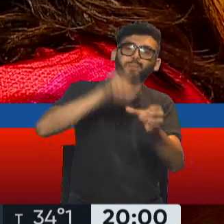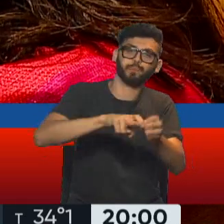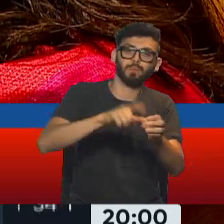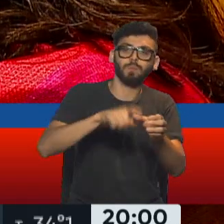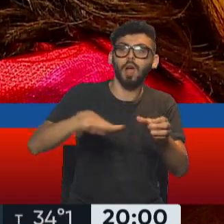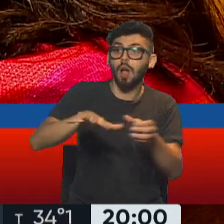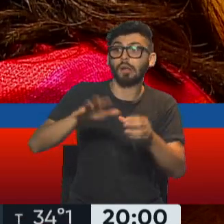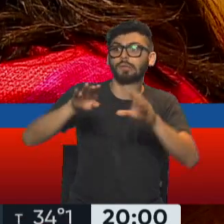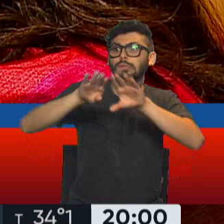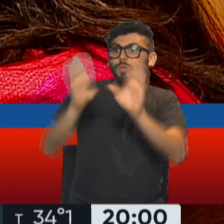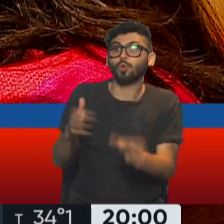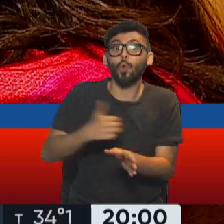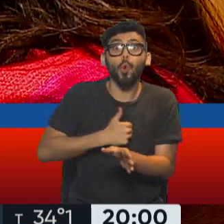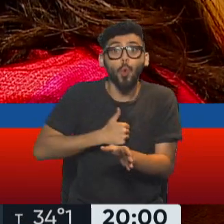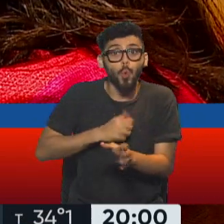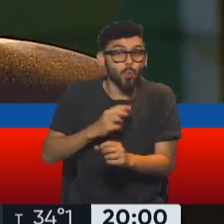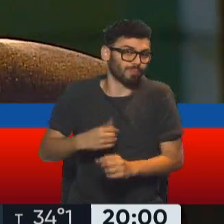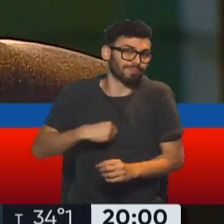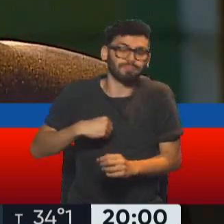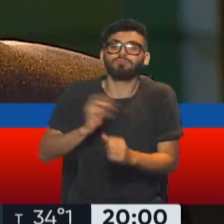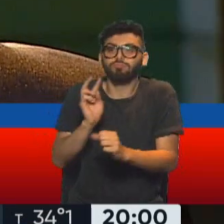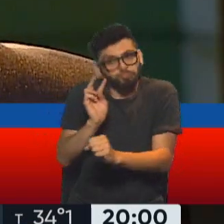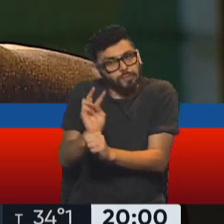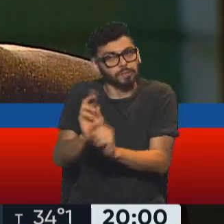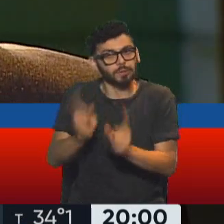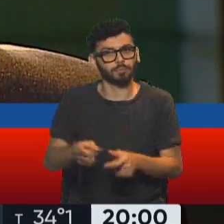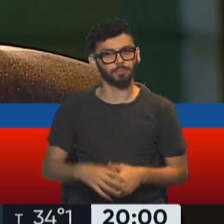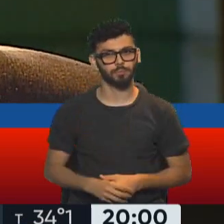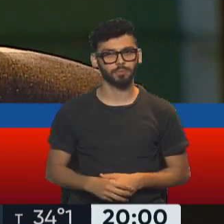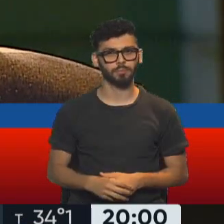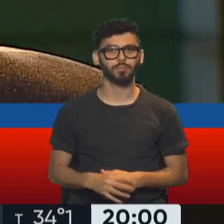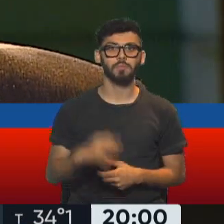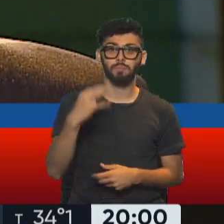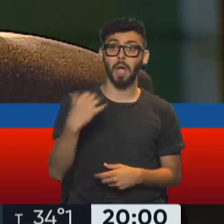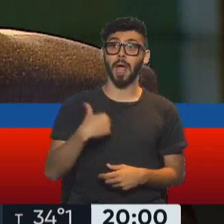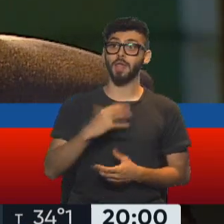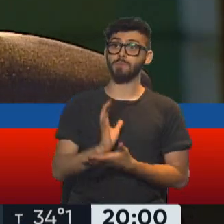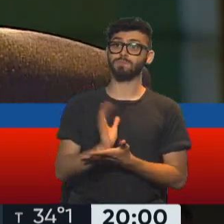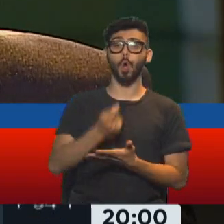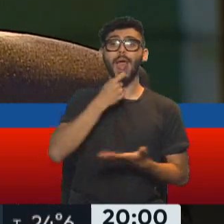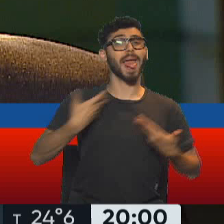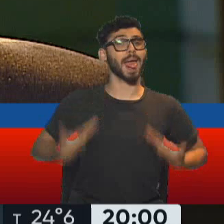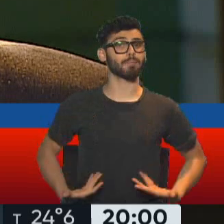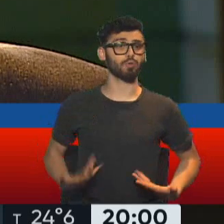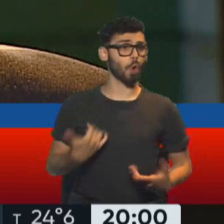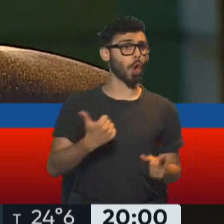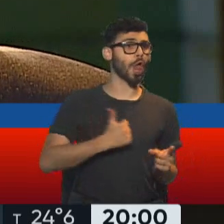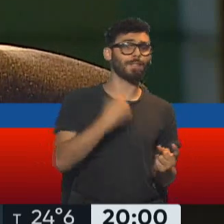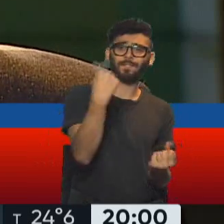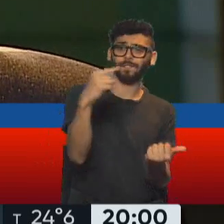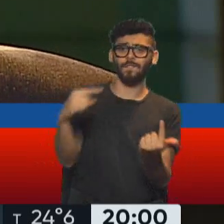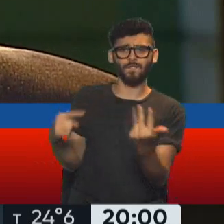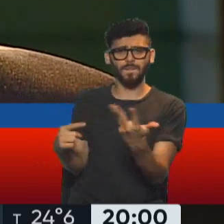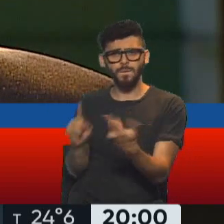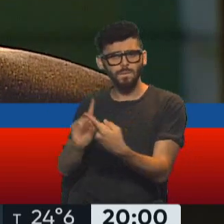lugares de culto en realidad la argentina es en un modelo de diálogo interreligioso producto también de la misma relación y